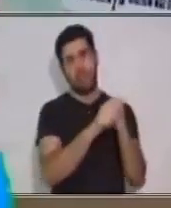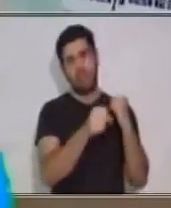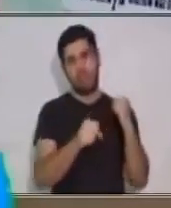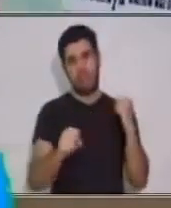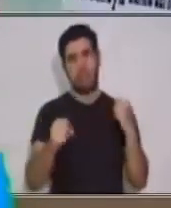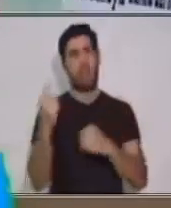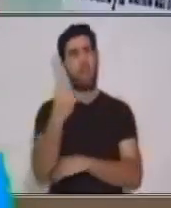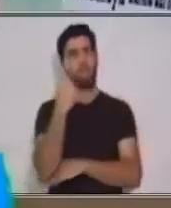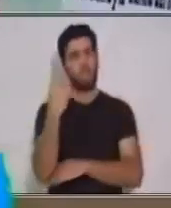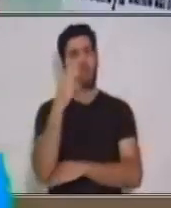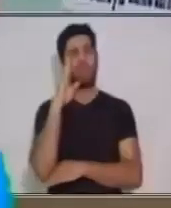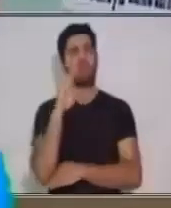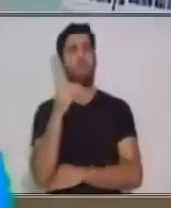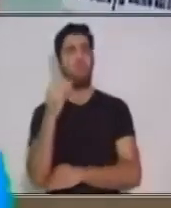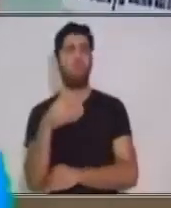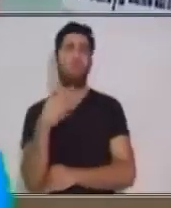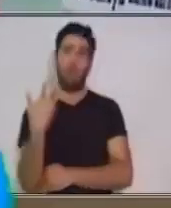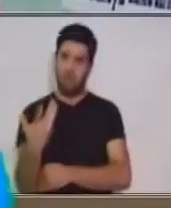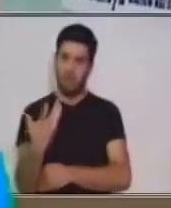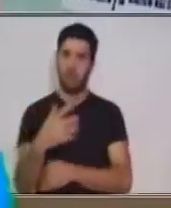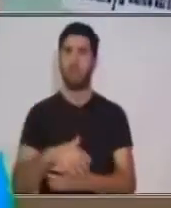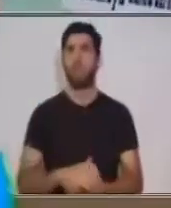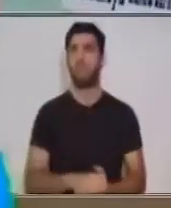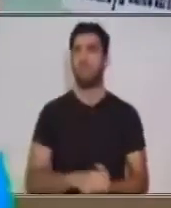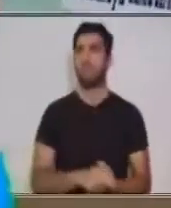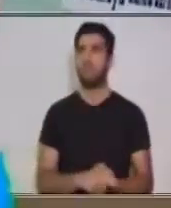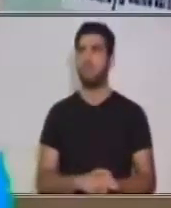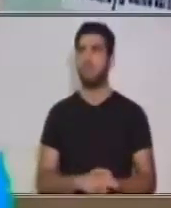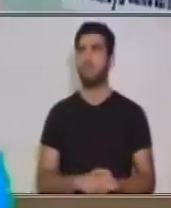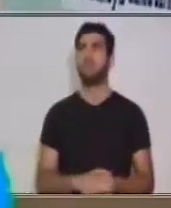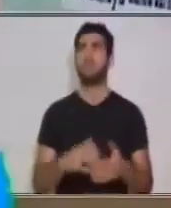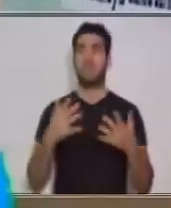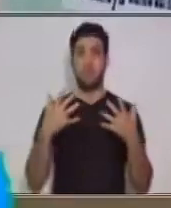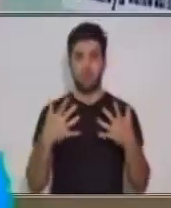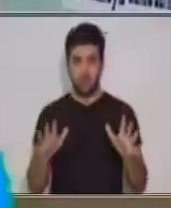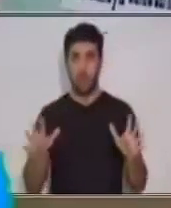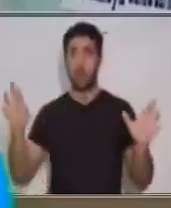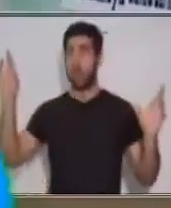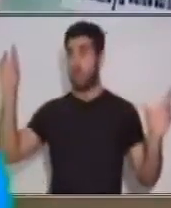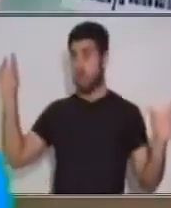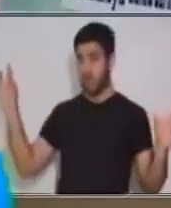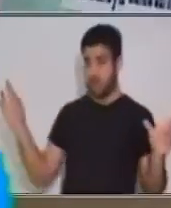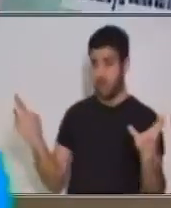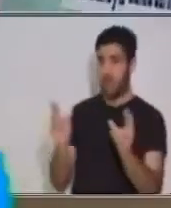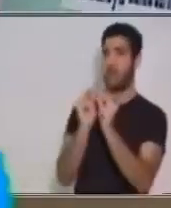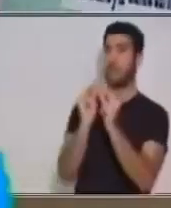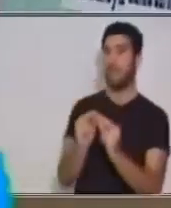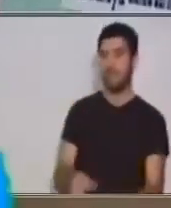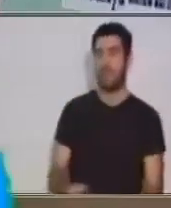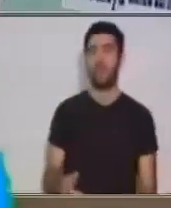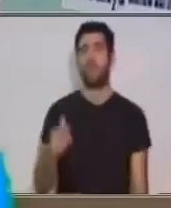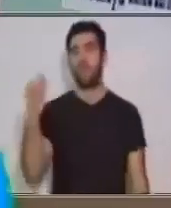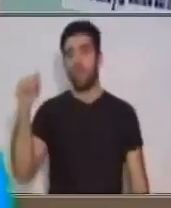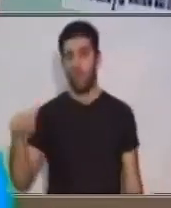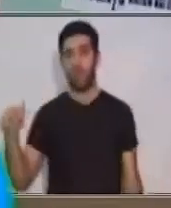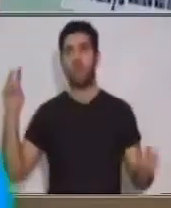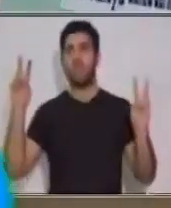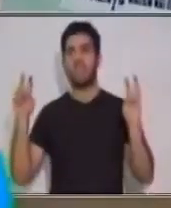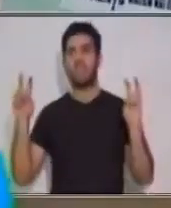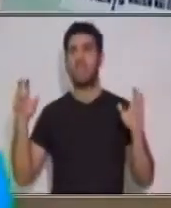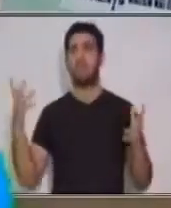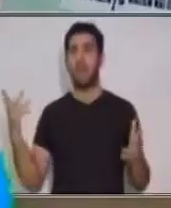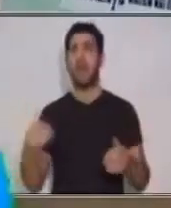y por qué lo deben aprender las demás personas. Para resumir, ¿te recuerdas cuál es el tema que aprendimos el día de hoy? Entonces,